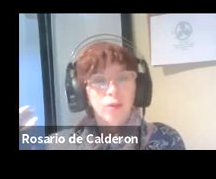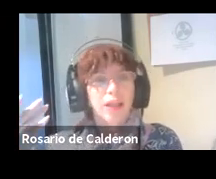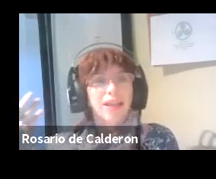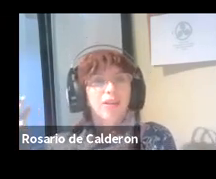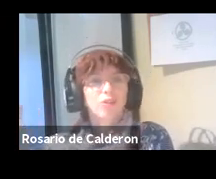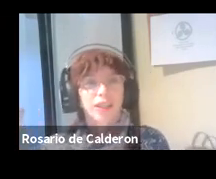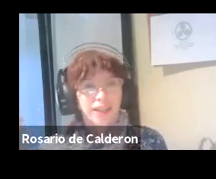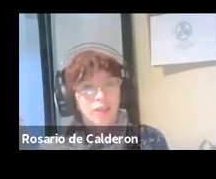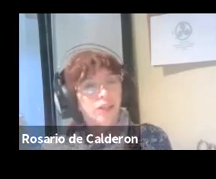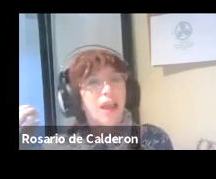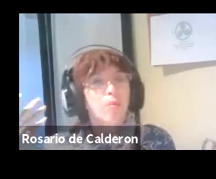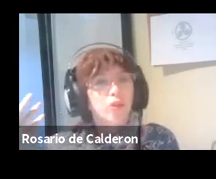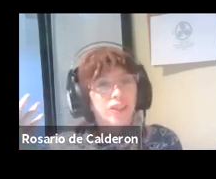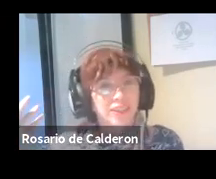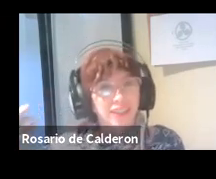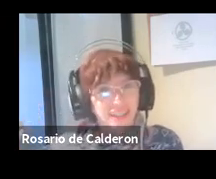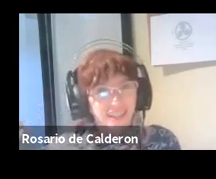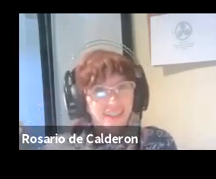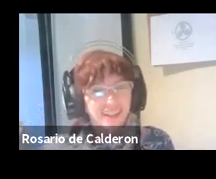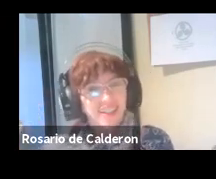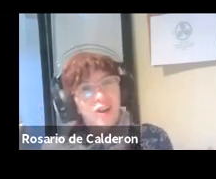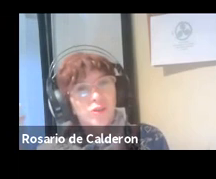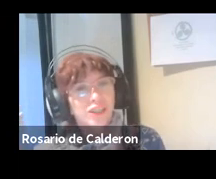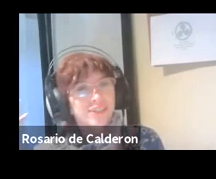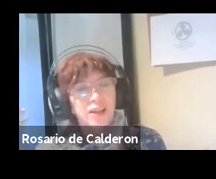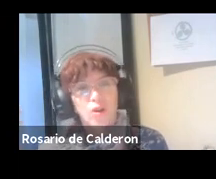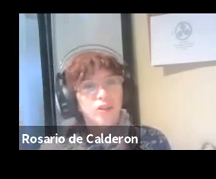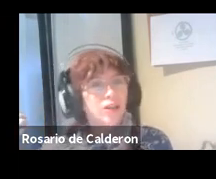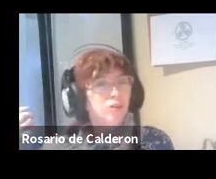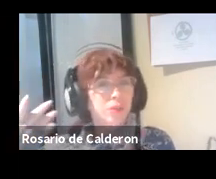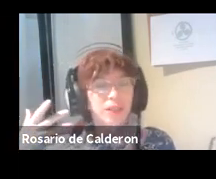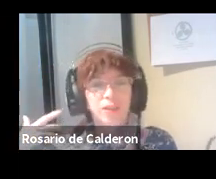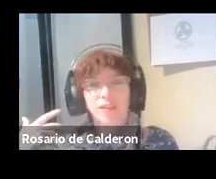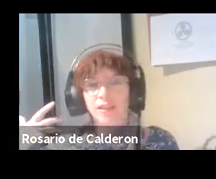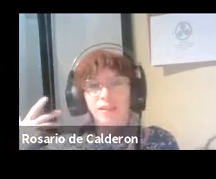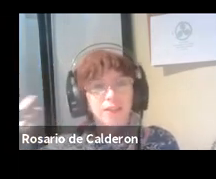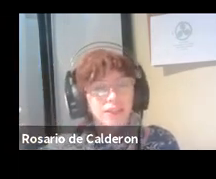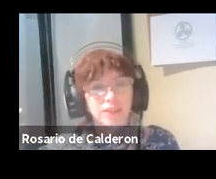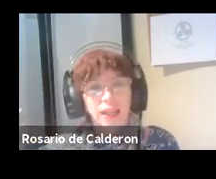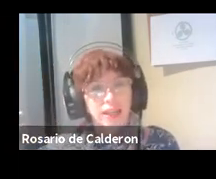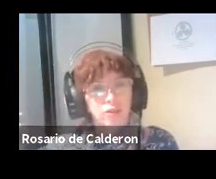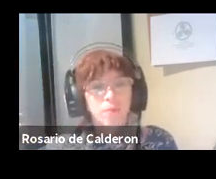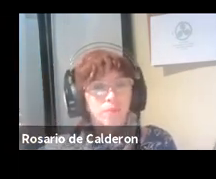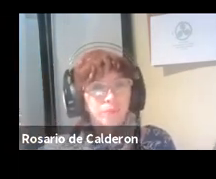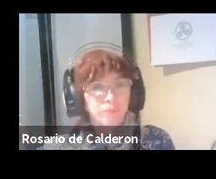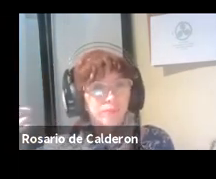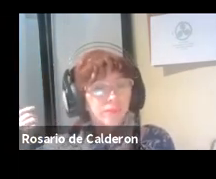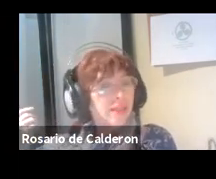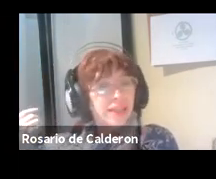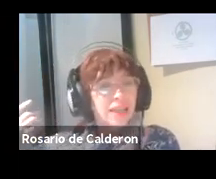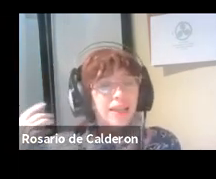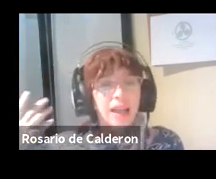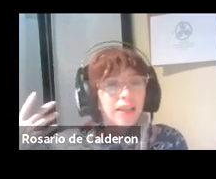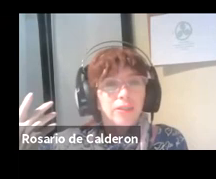y sin embargo tan lejos que ha llegado y la voz que tiene y cómo se desarrolla y los vídeos en las entrevistas que ha hecho